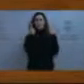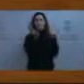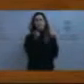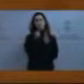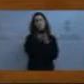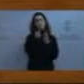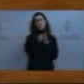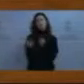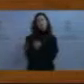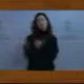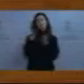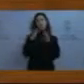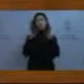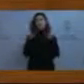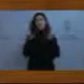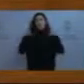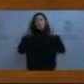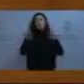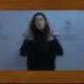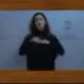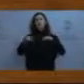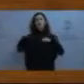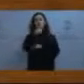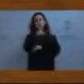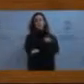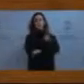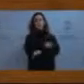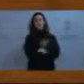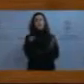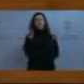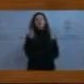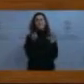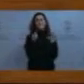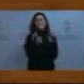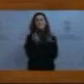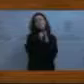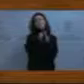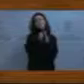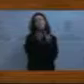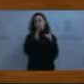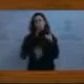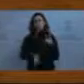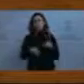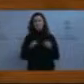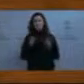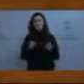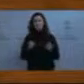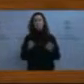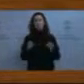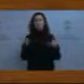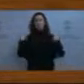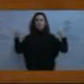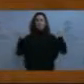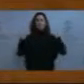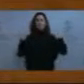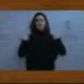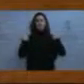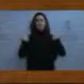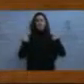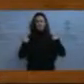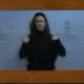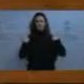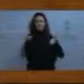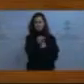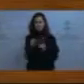del Consejo Superior de Deportes, en hombres. Estamos 6 puntos por debajo. La gente que tiene una actividad física al menos una vez por semana.